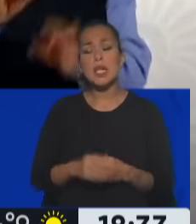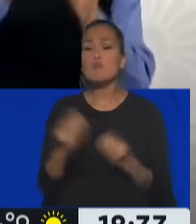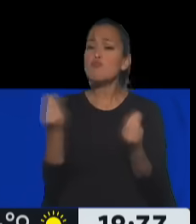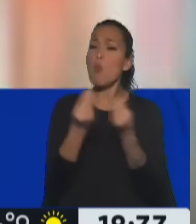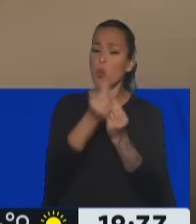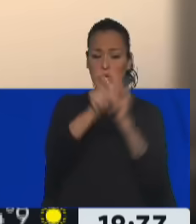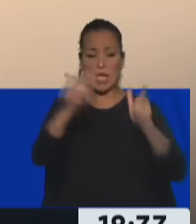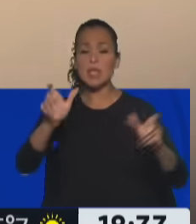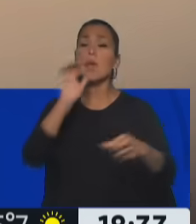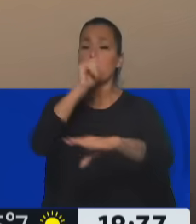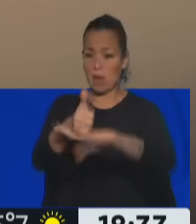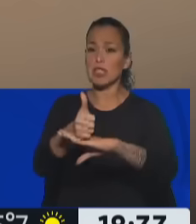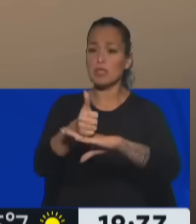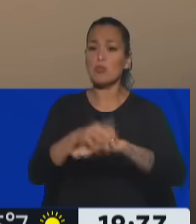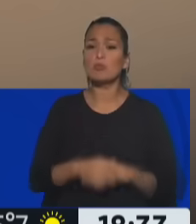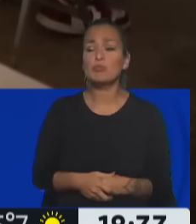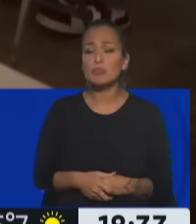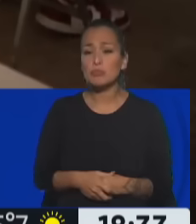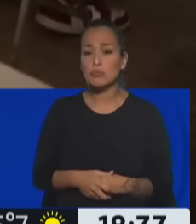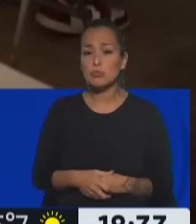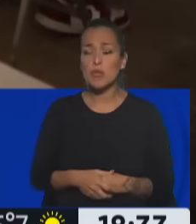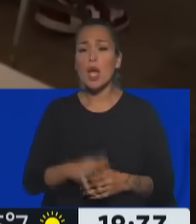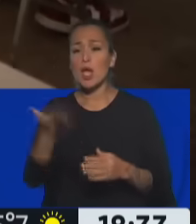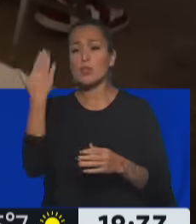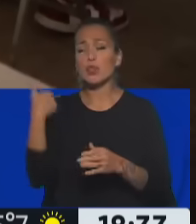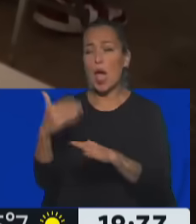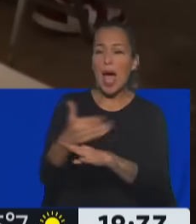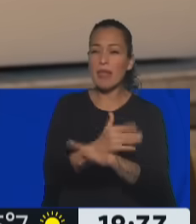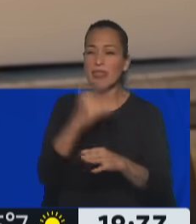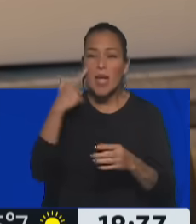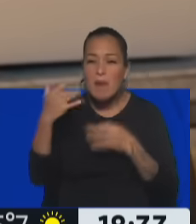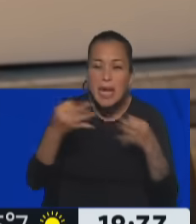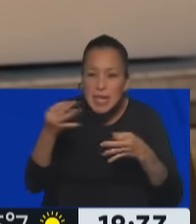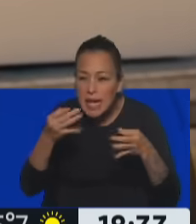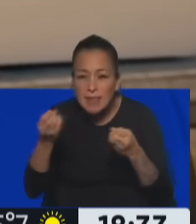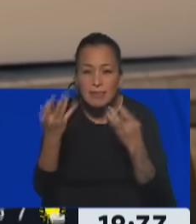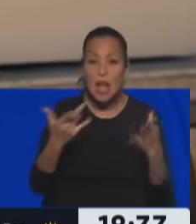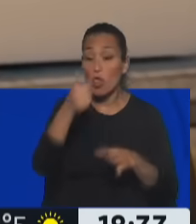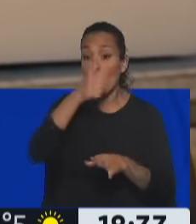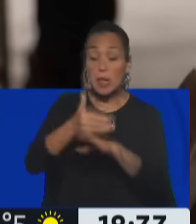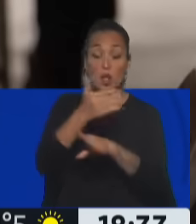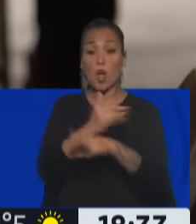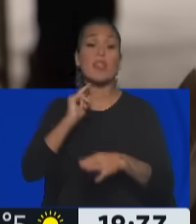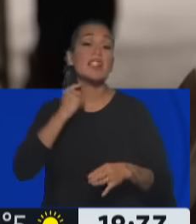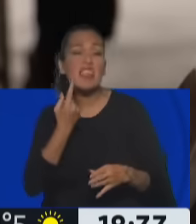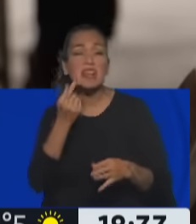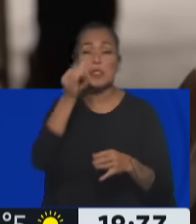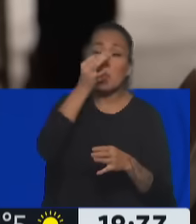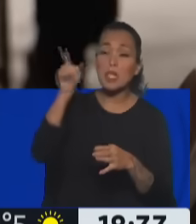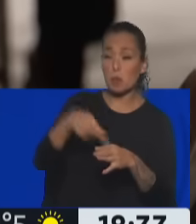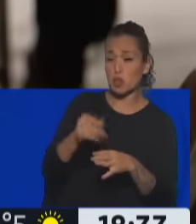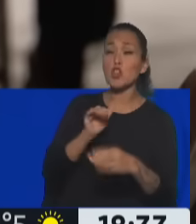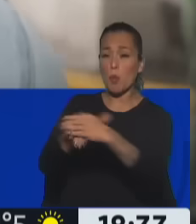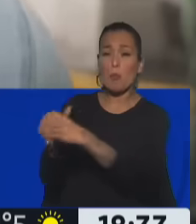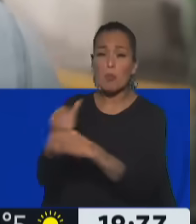gente participó. Los sondeos previos al domingo indicaban que la participación sería de entre el 13 y el 20% y finalizó dentro de